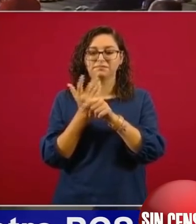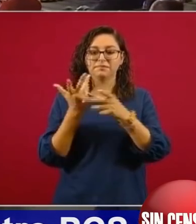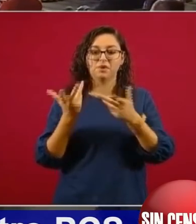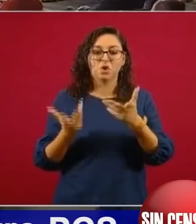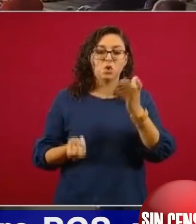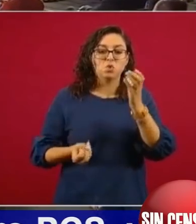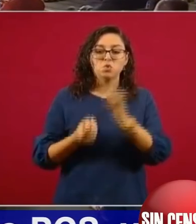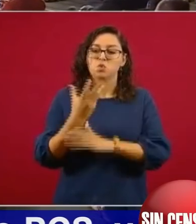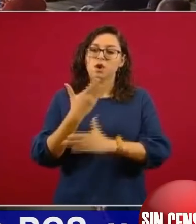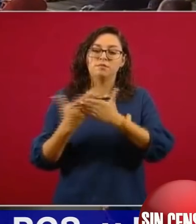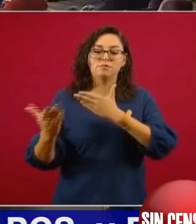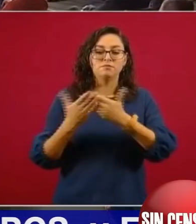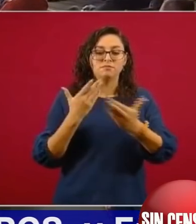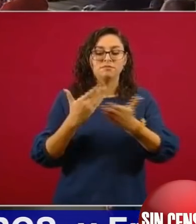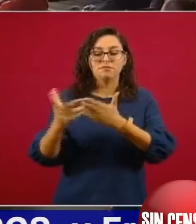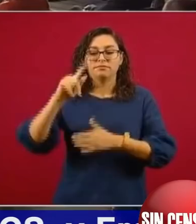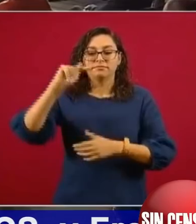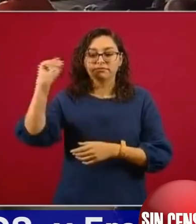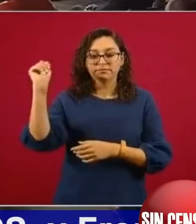innovaciones tecnológicas,